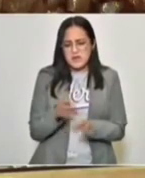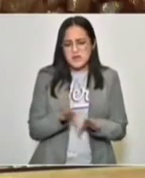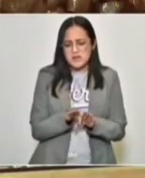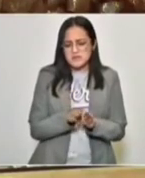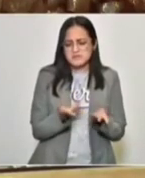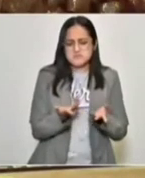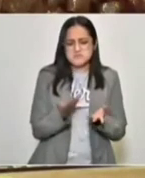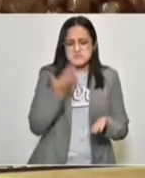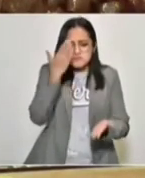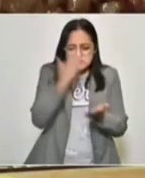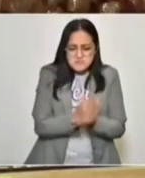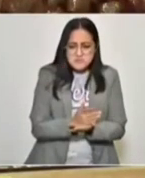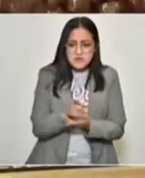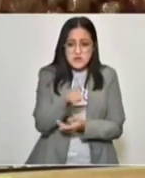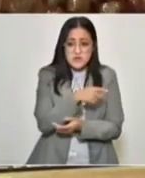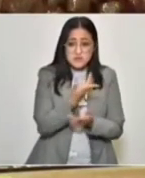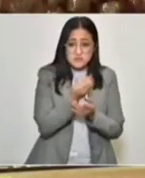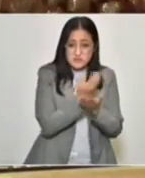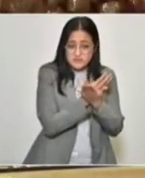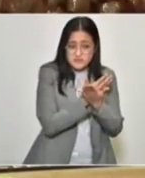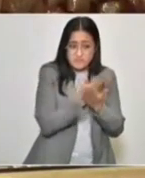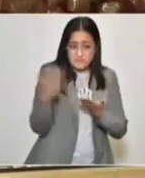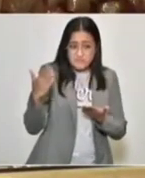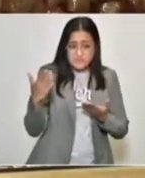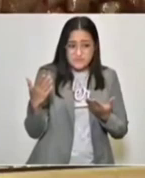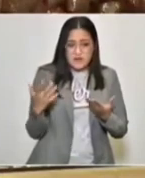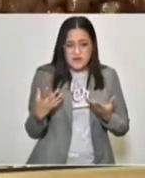a los comportamientos excesivos